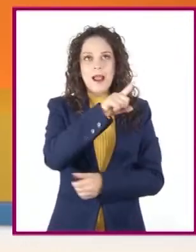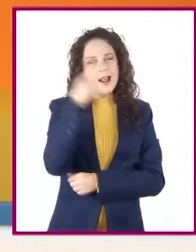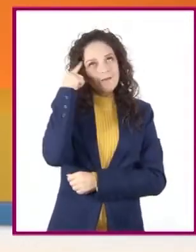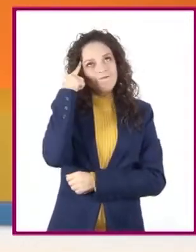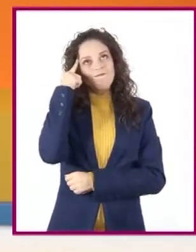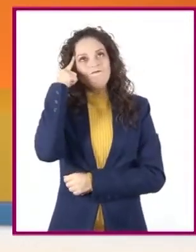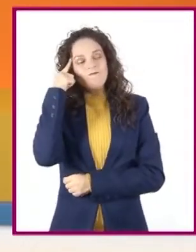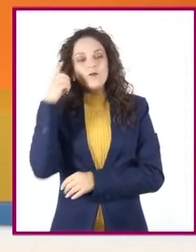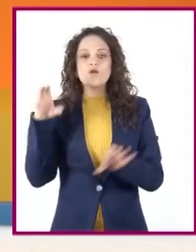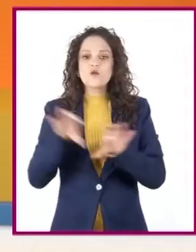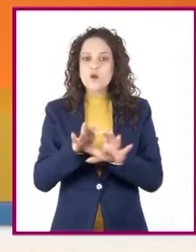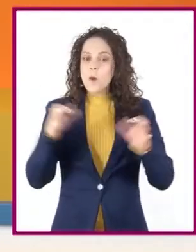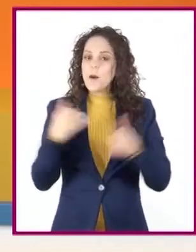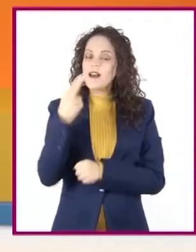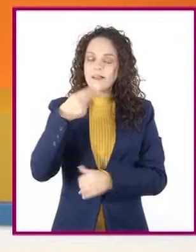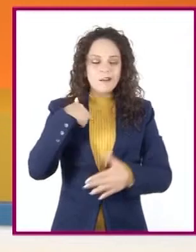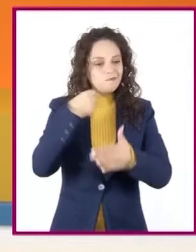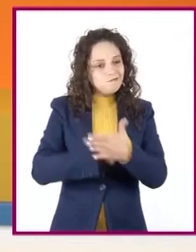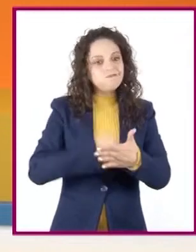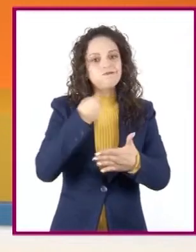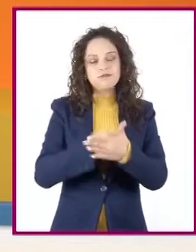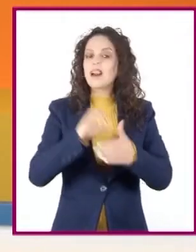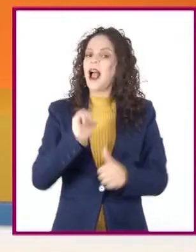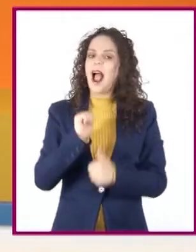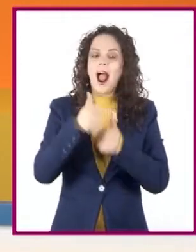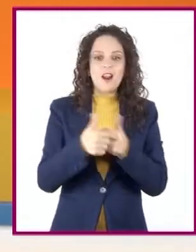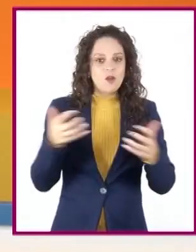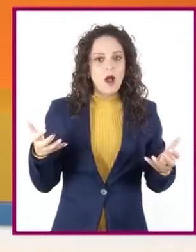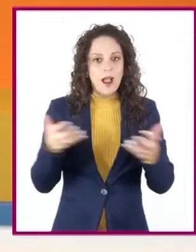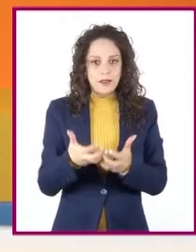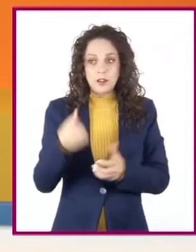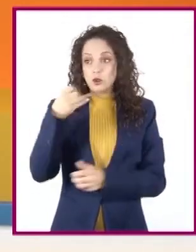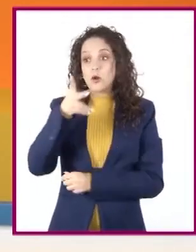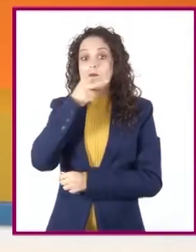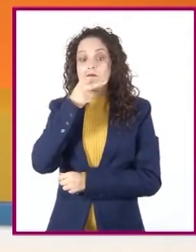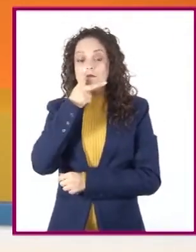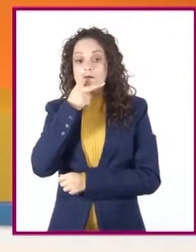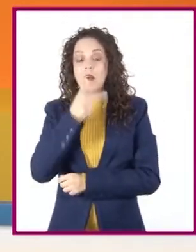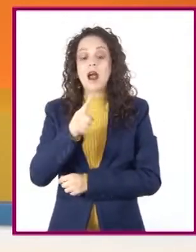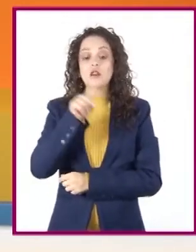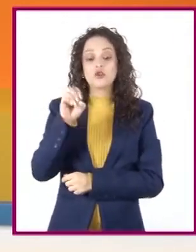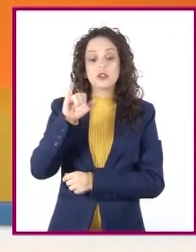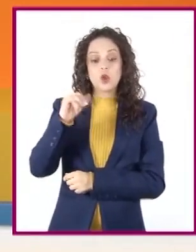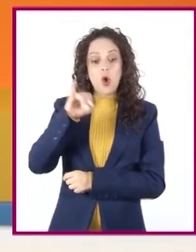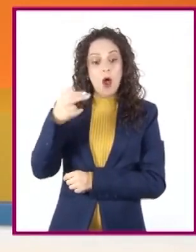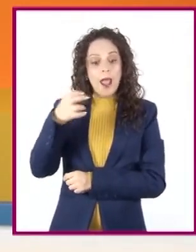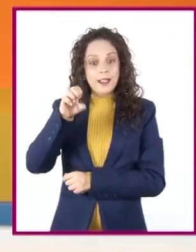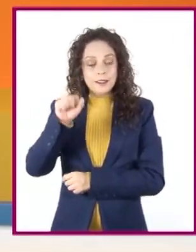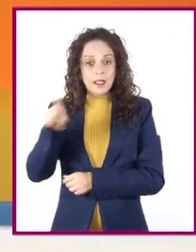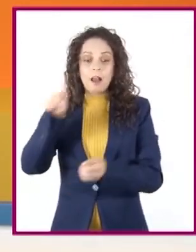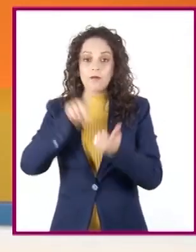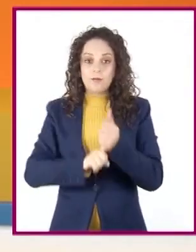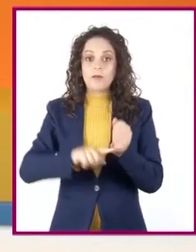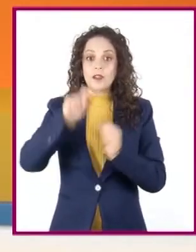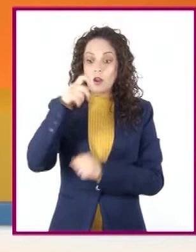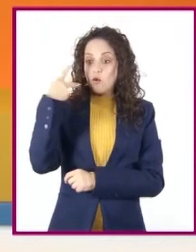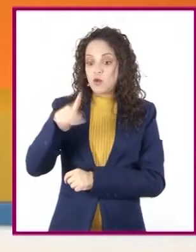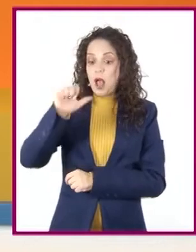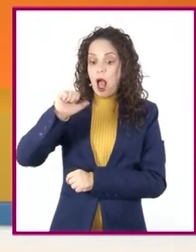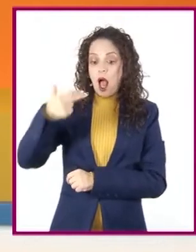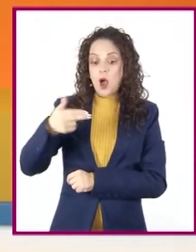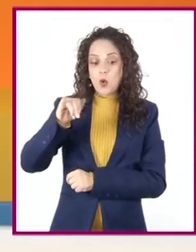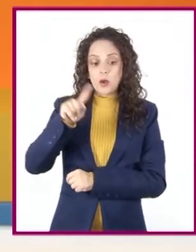y considerando que su padre, el caudillo Cosijoesa, había derrotado años atrás al propio Ahuizotl